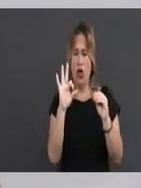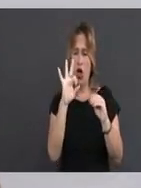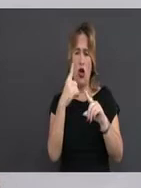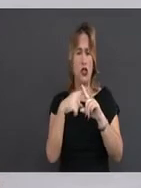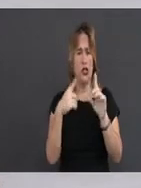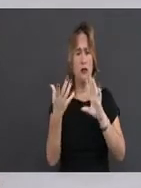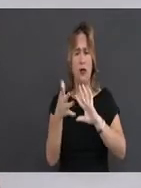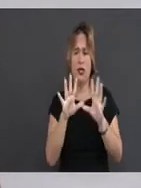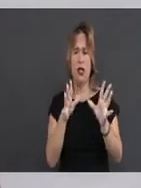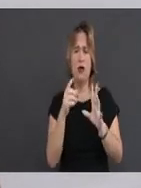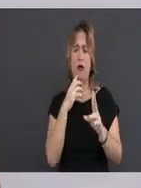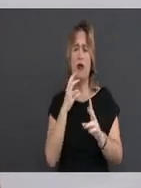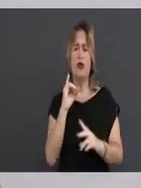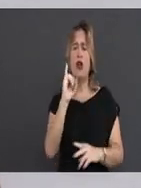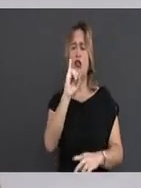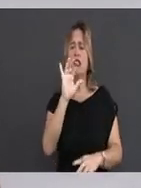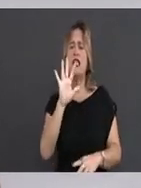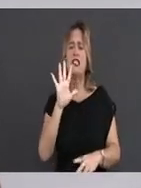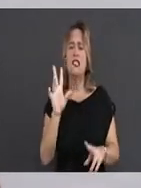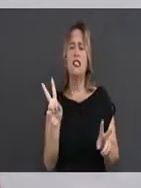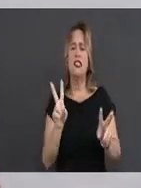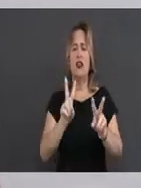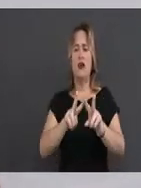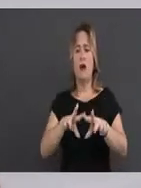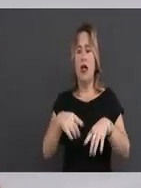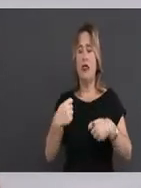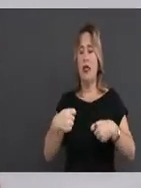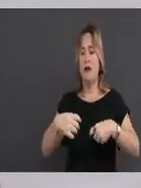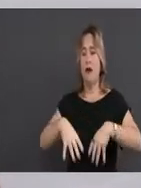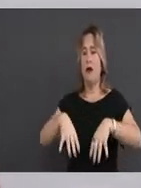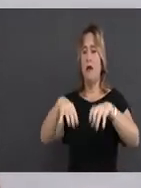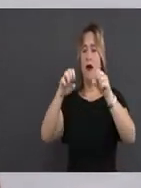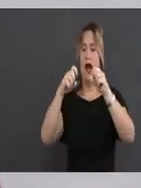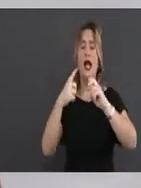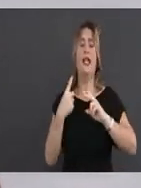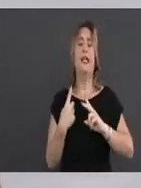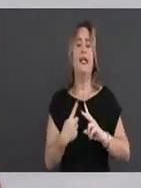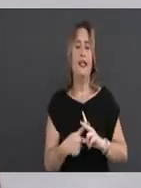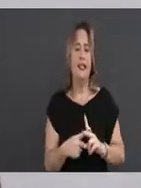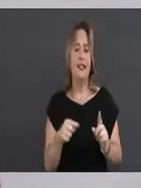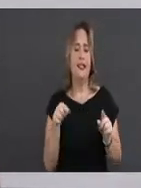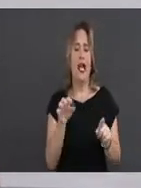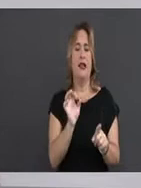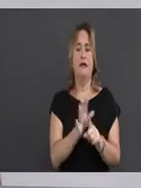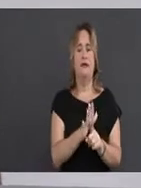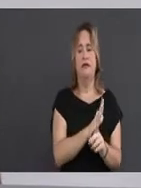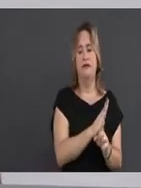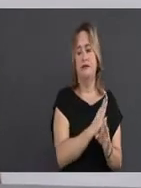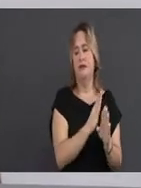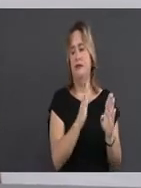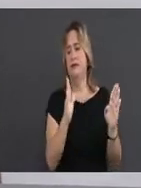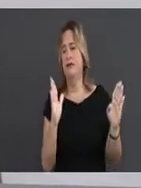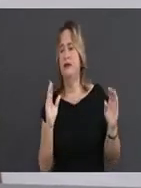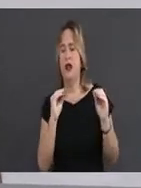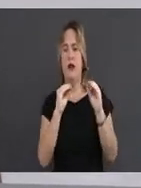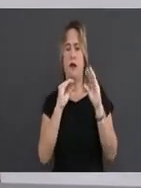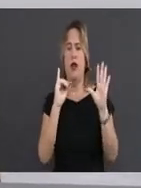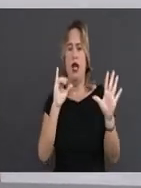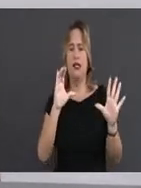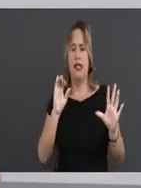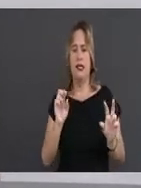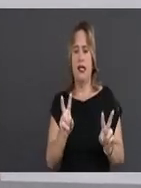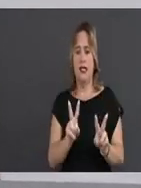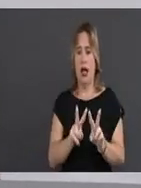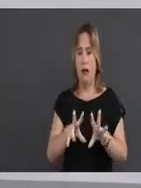menos, tuvimos a 65 megawatts. Y de ahí hemos pasado la madrugada en 60 megawatts. Subimos